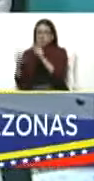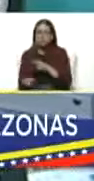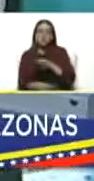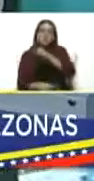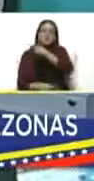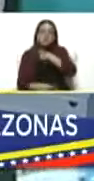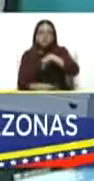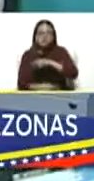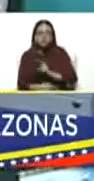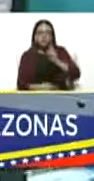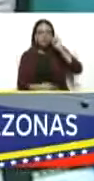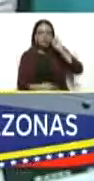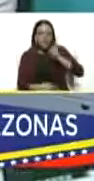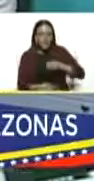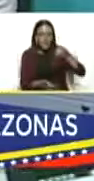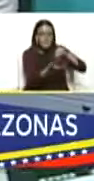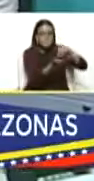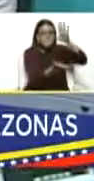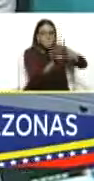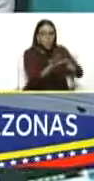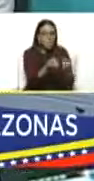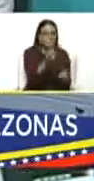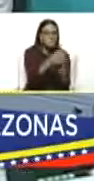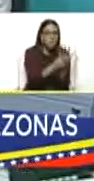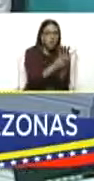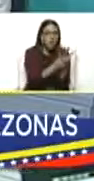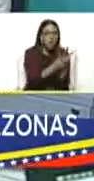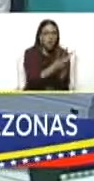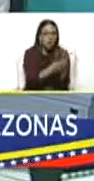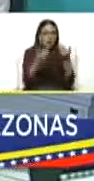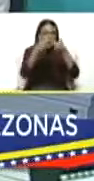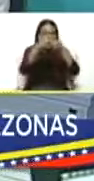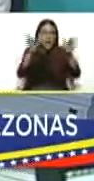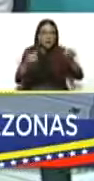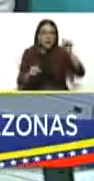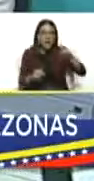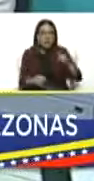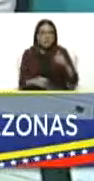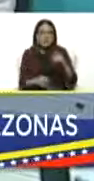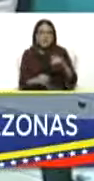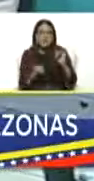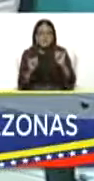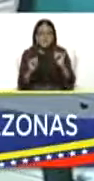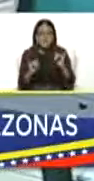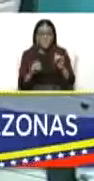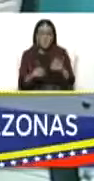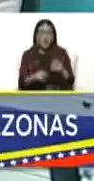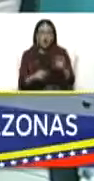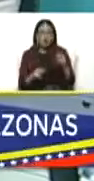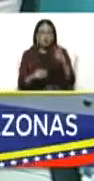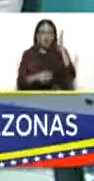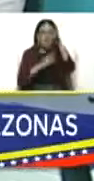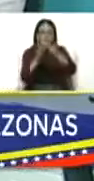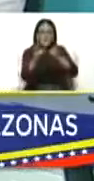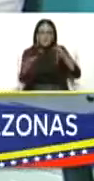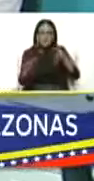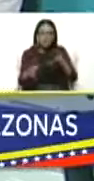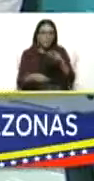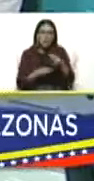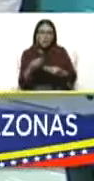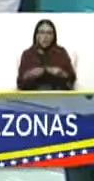instalar y abrir acá en Amazonas un poderoso centro